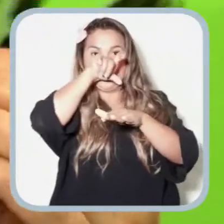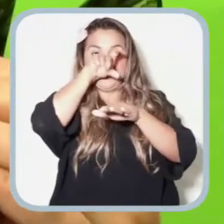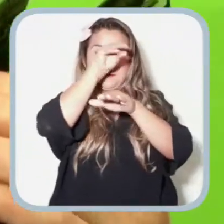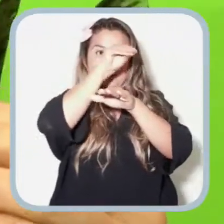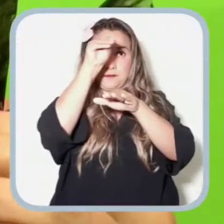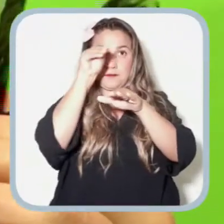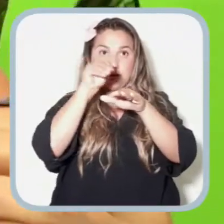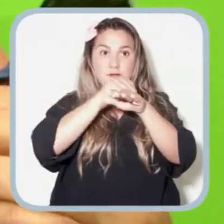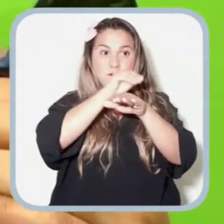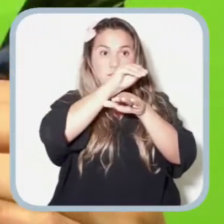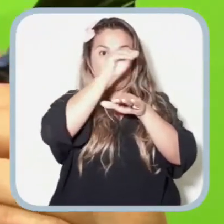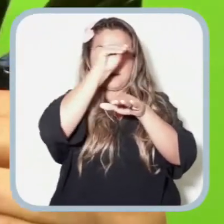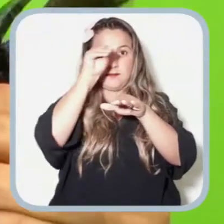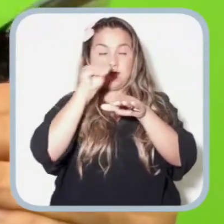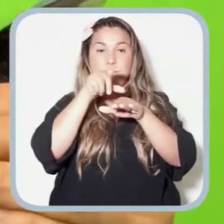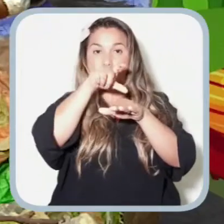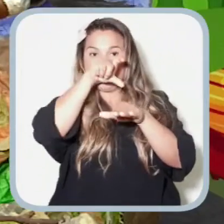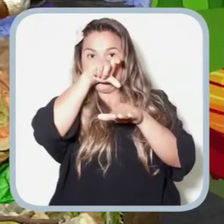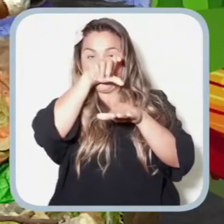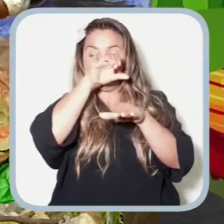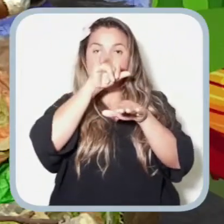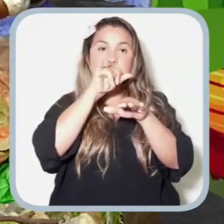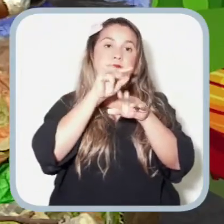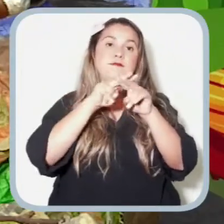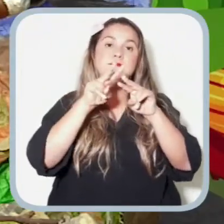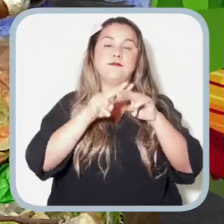es que ay